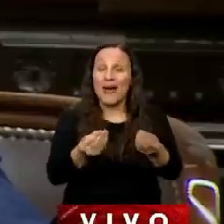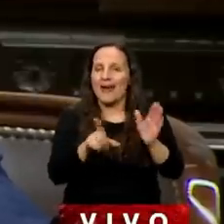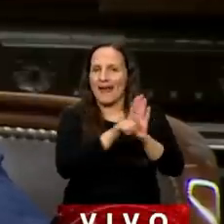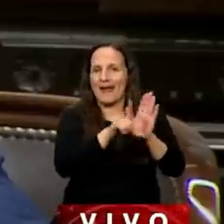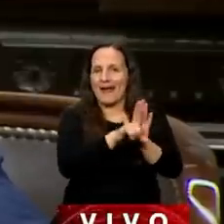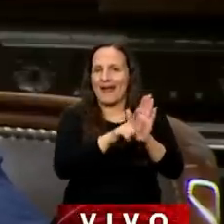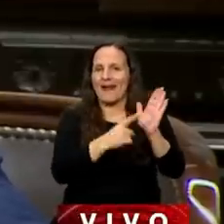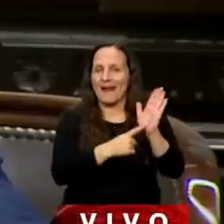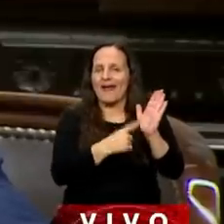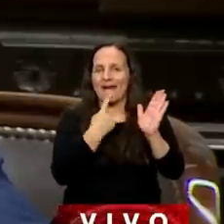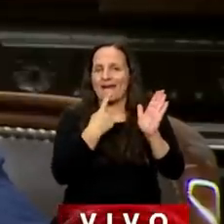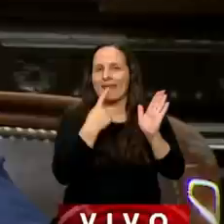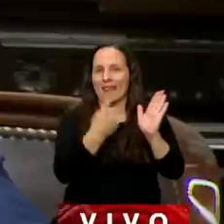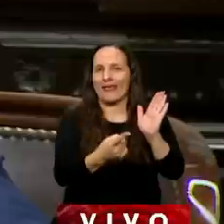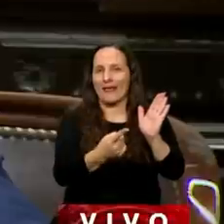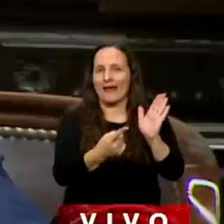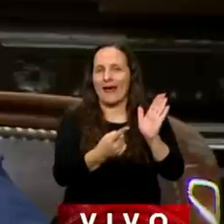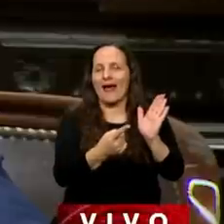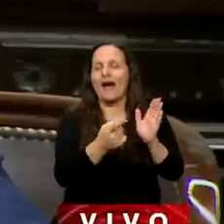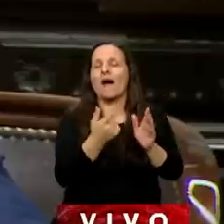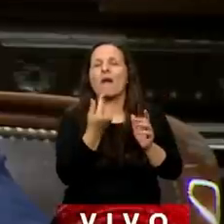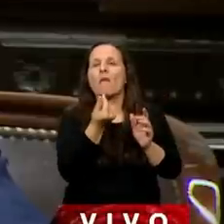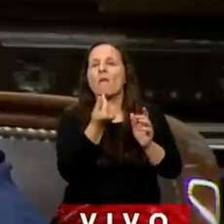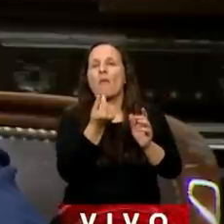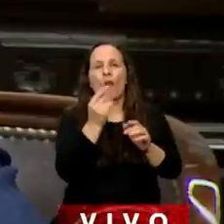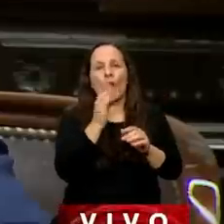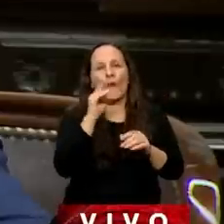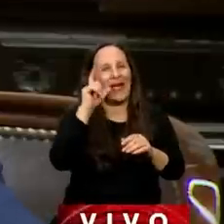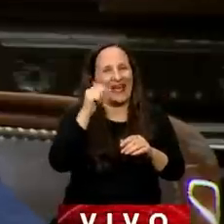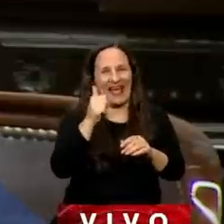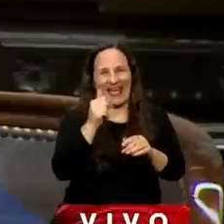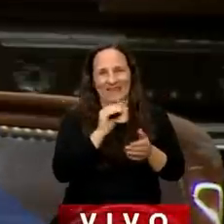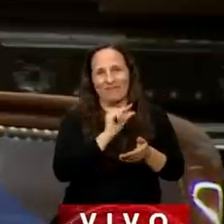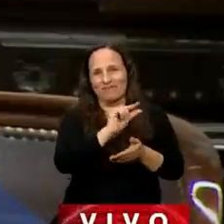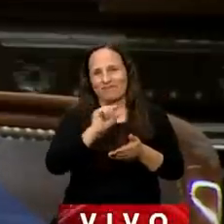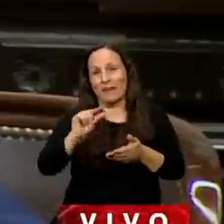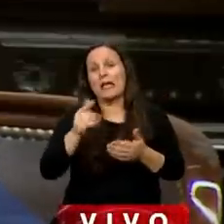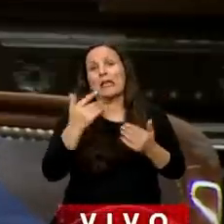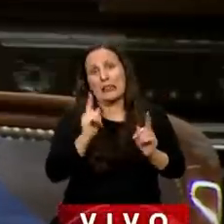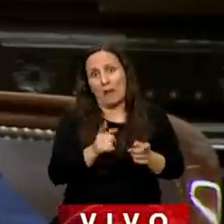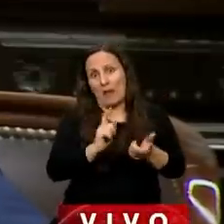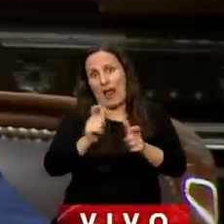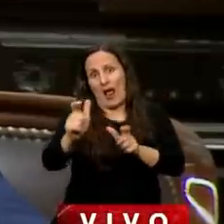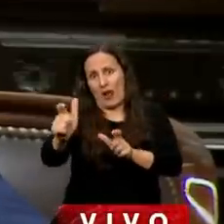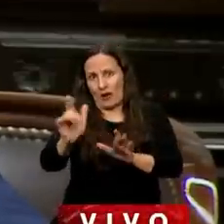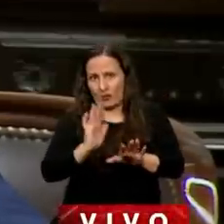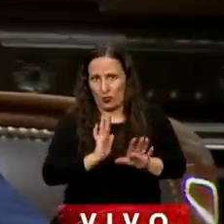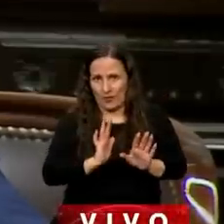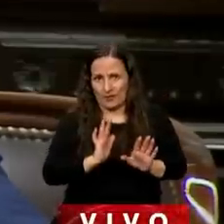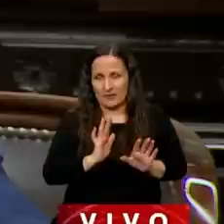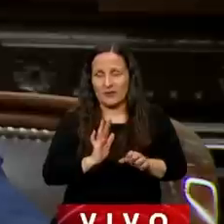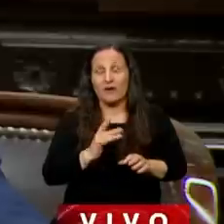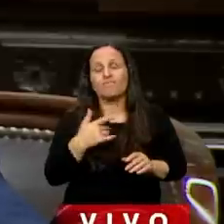ley el monto de becas y que sean ajustables en el tiempo.